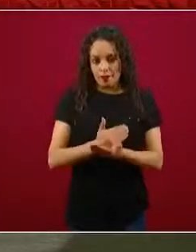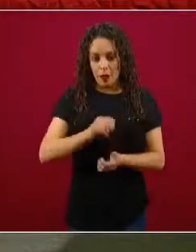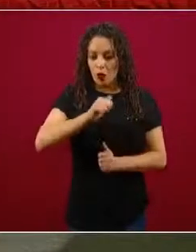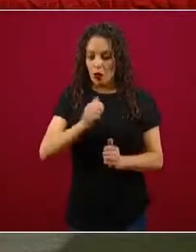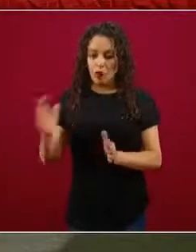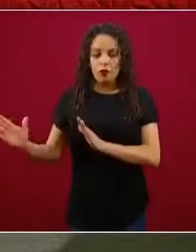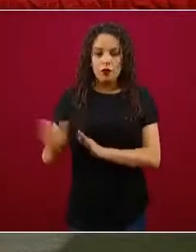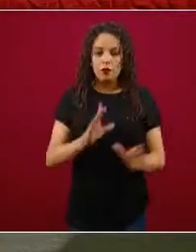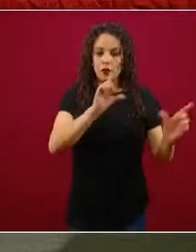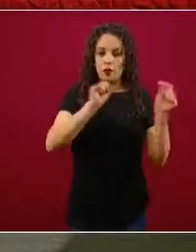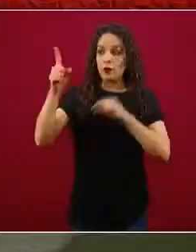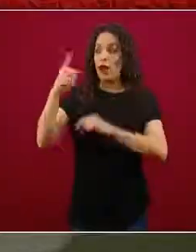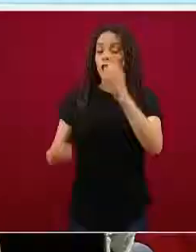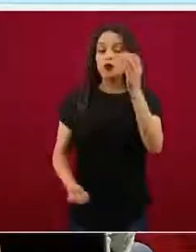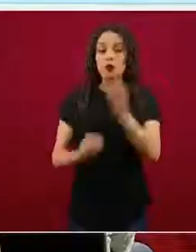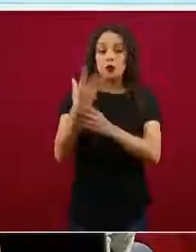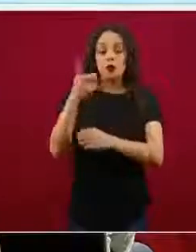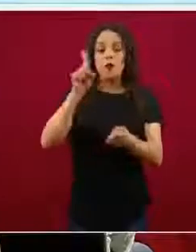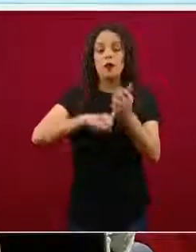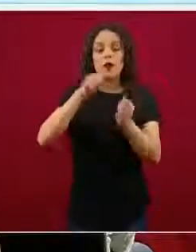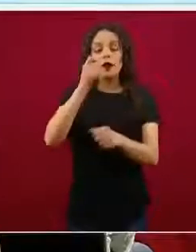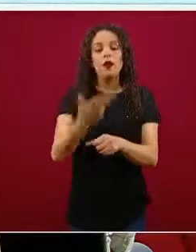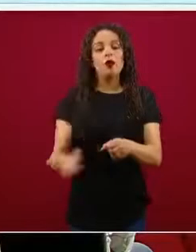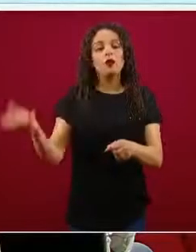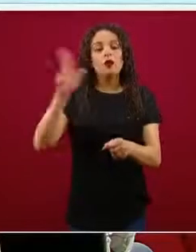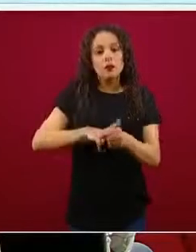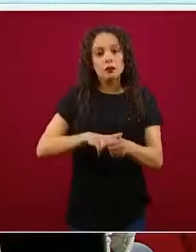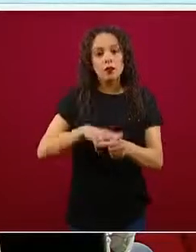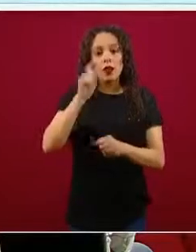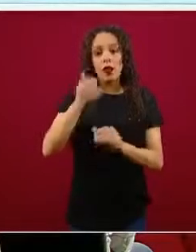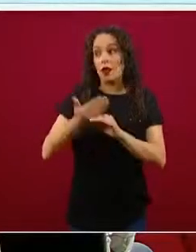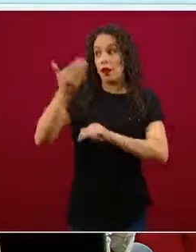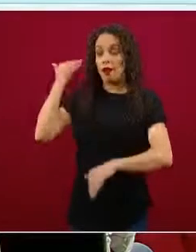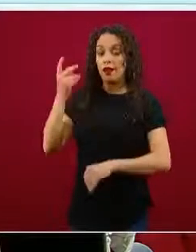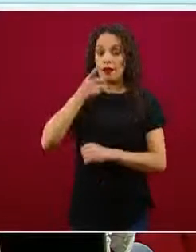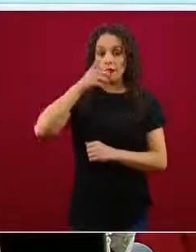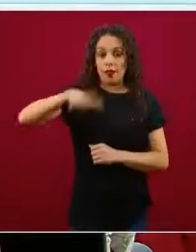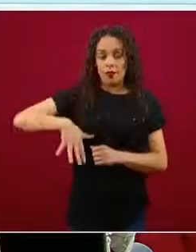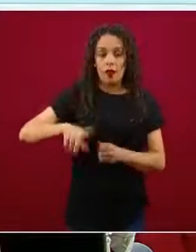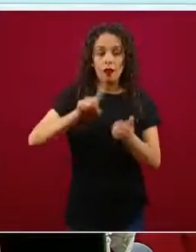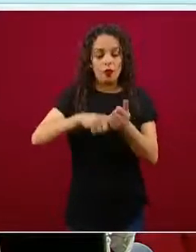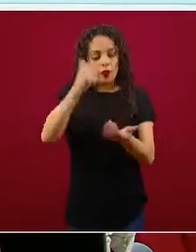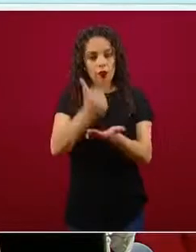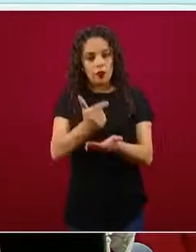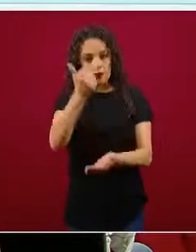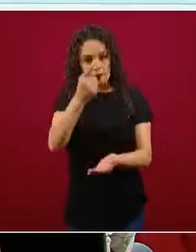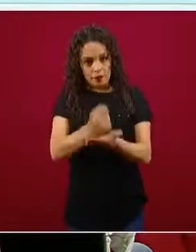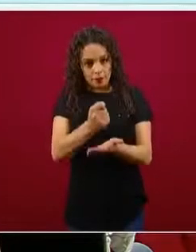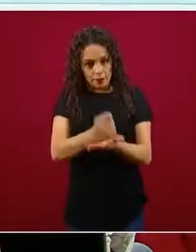es hospitalización, holgura con respecto a la predicción y en terapia intensiva.